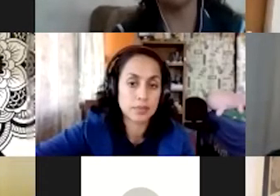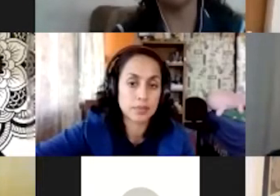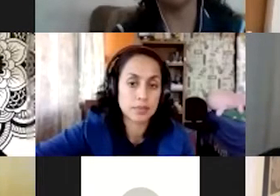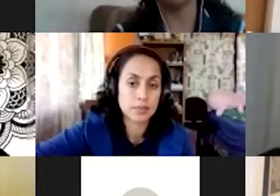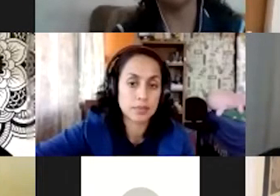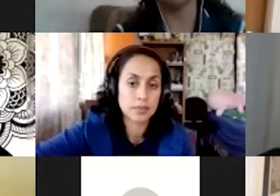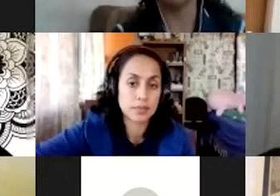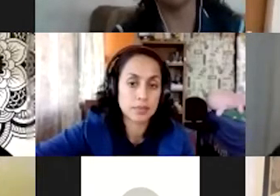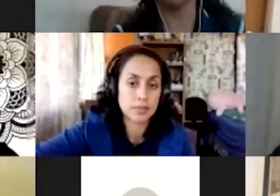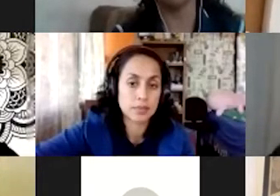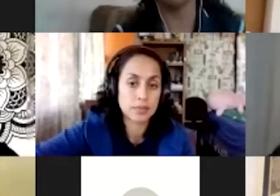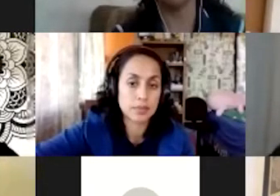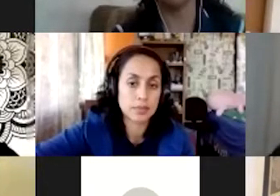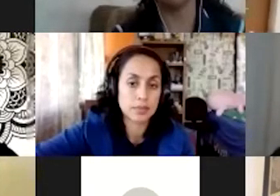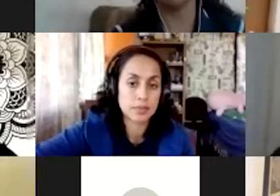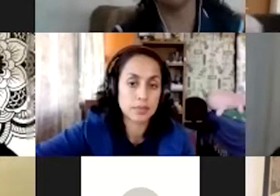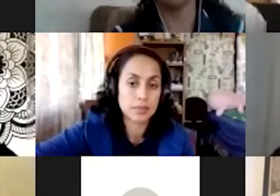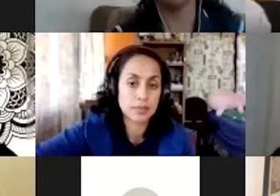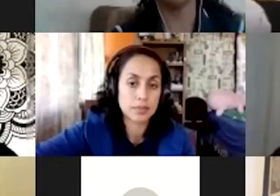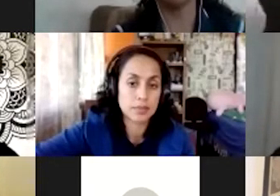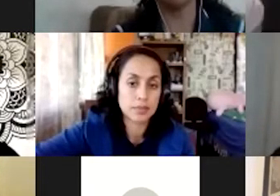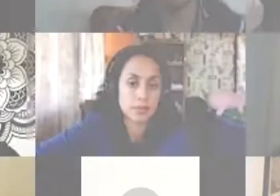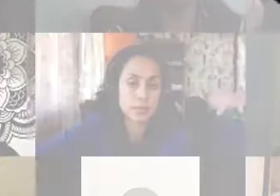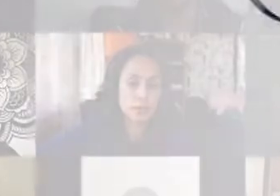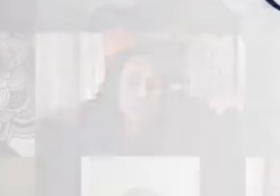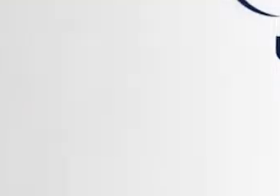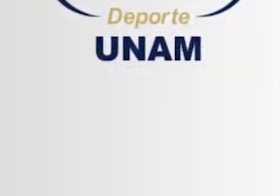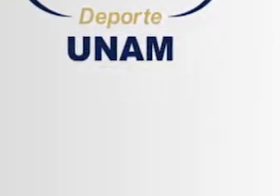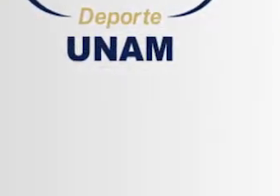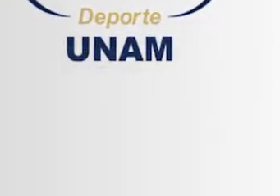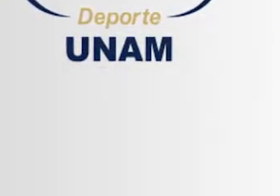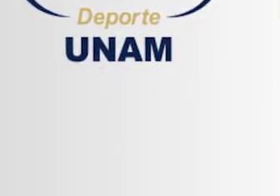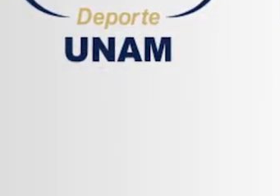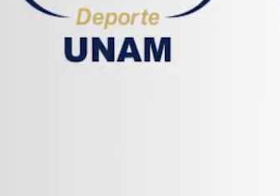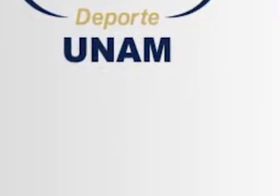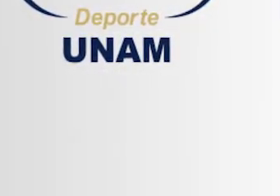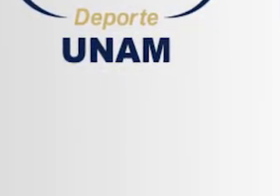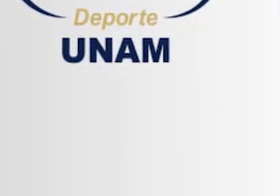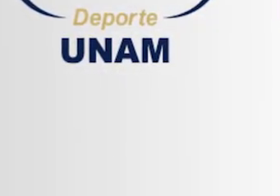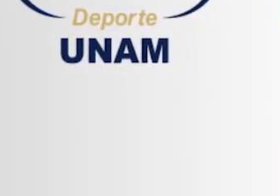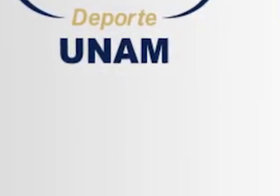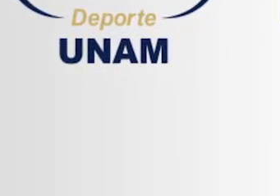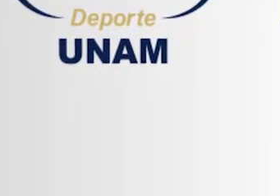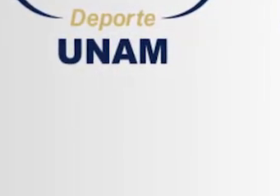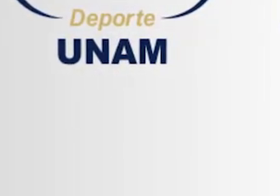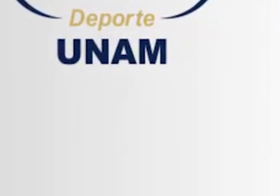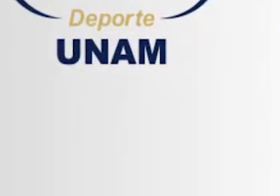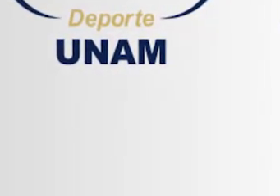la que podemos combatir el peligro que a todos nos acecha muchas gracias